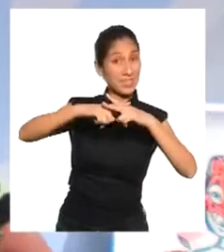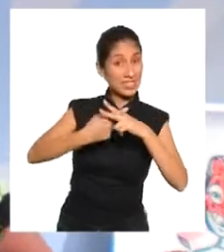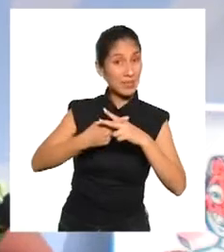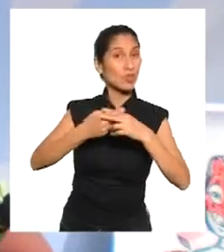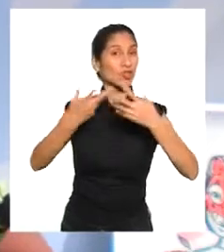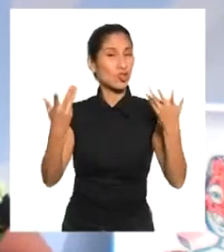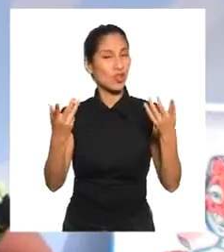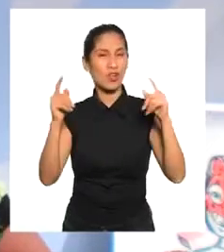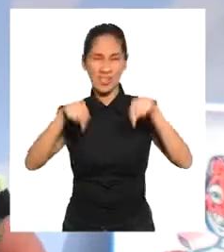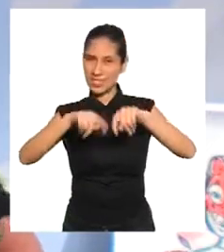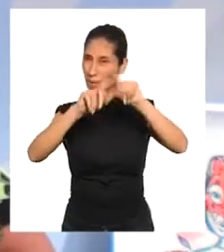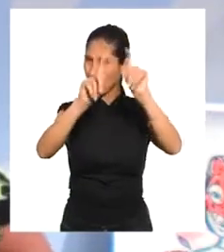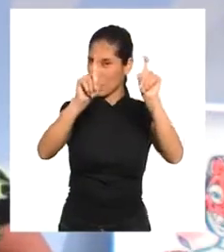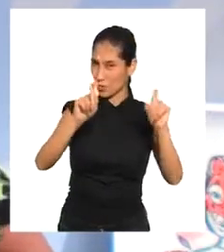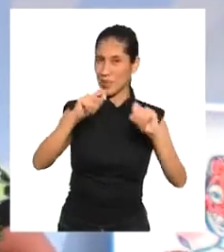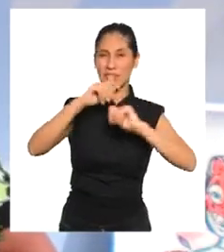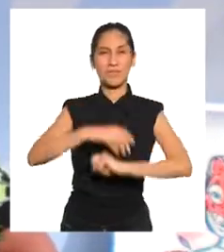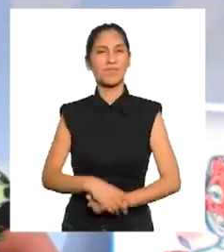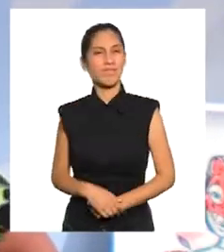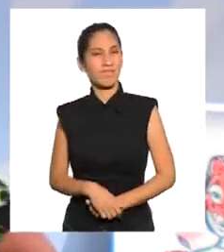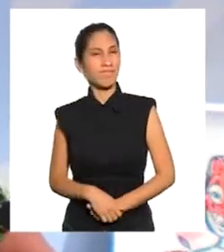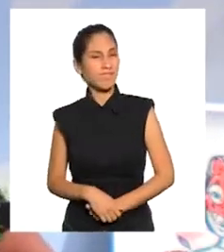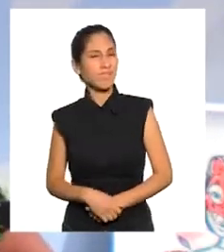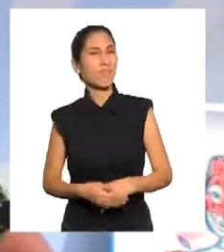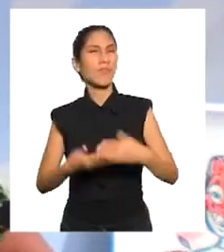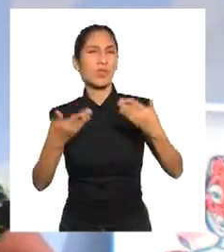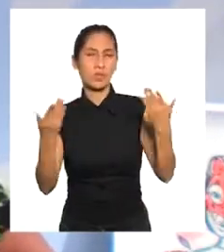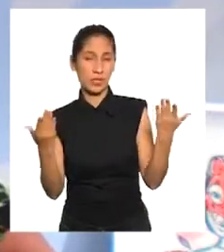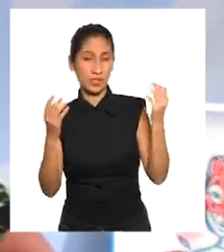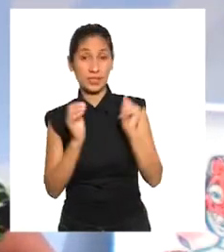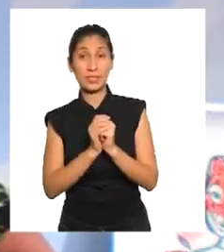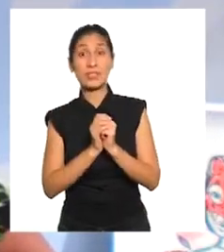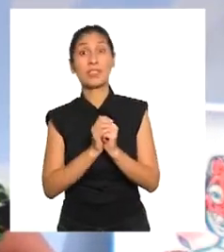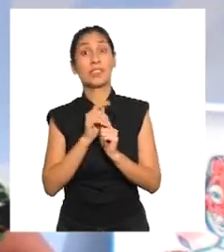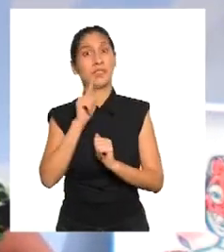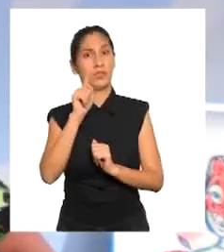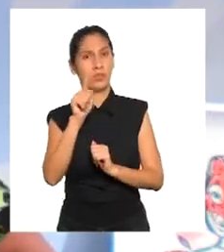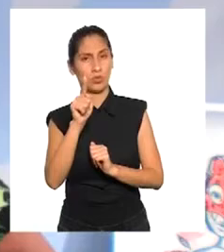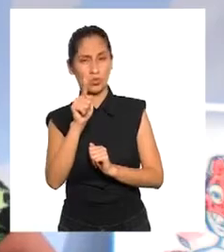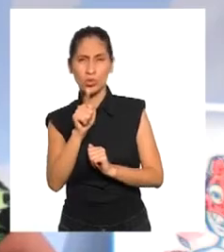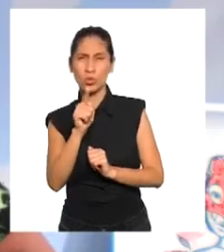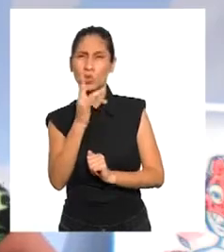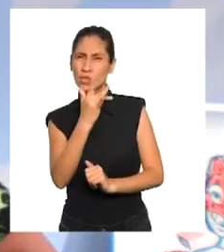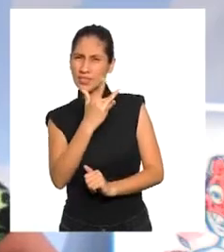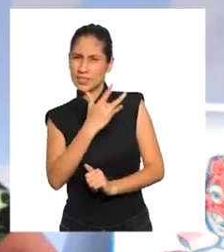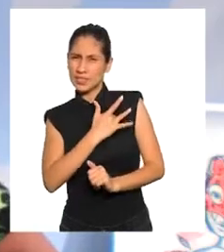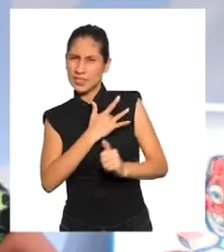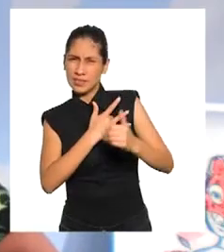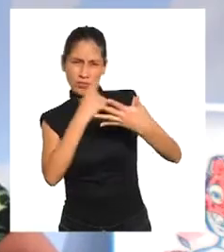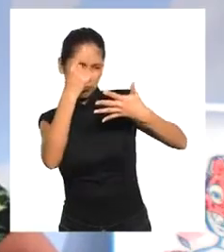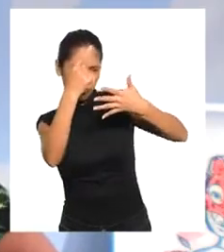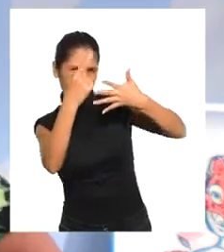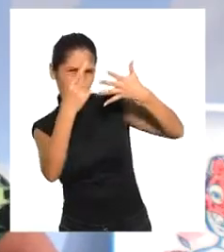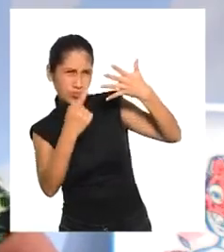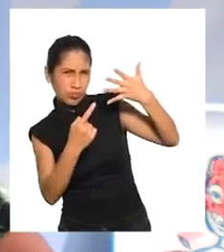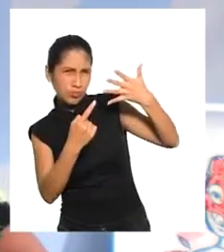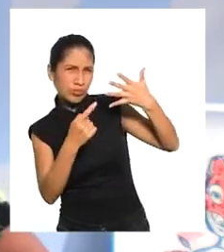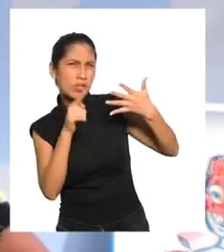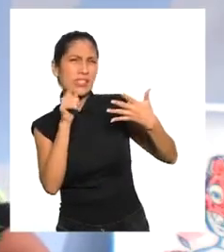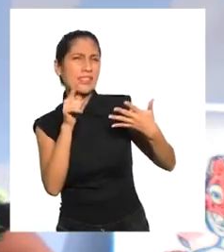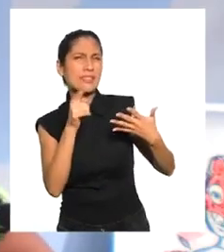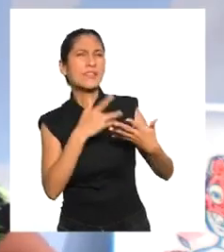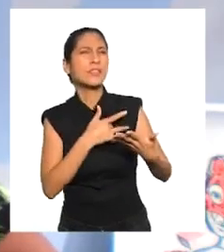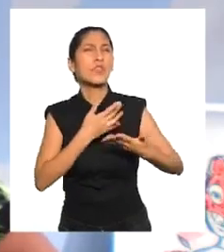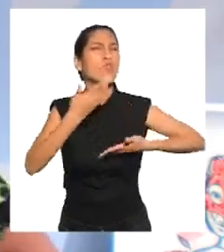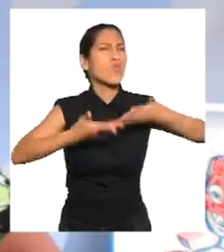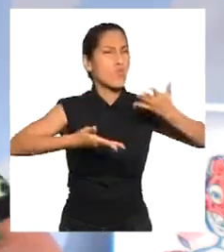Empecemos con esta pregunta. ¿Qué factores pueden afectar el estado de nuestras emociones?